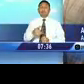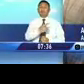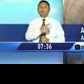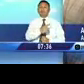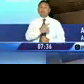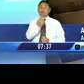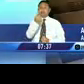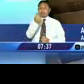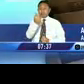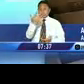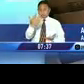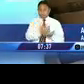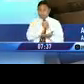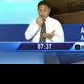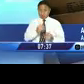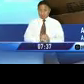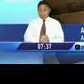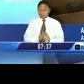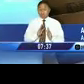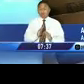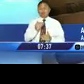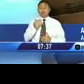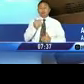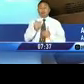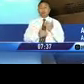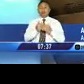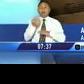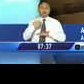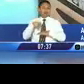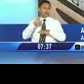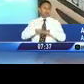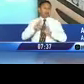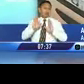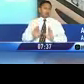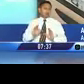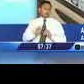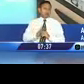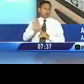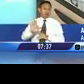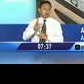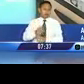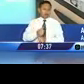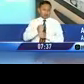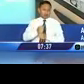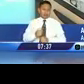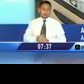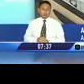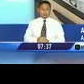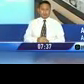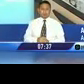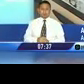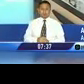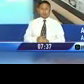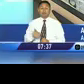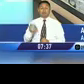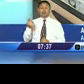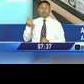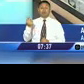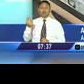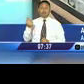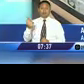incauta dinero, es un procedimiento normal, rutinario, por seguridad, que el dinero